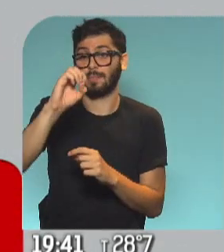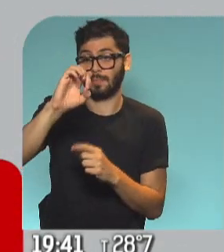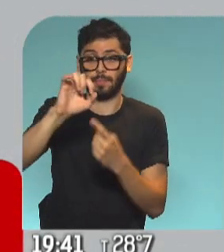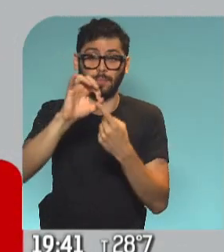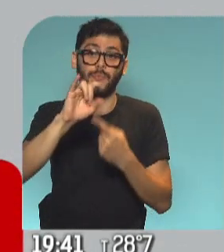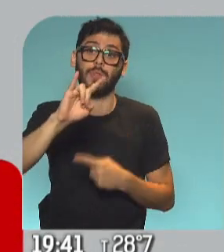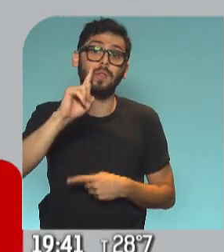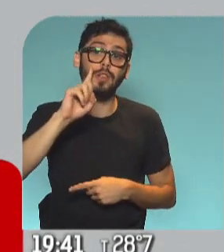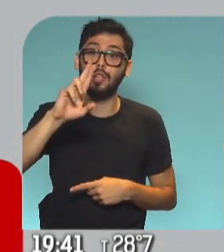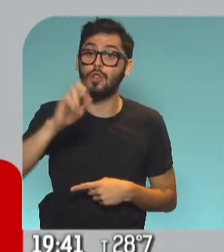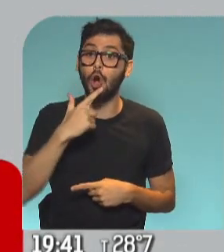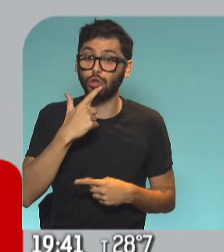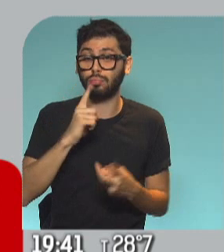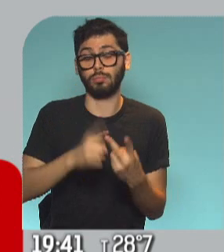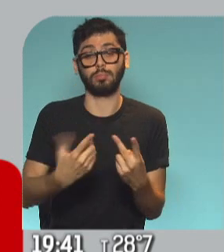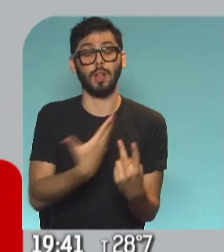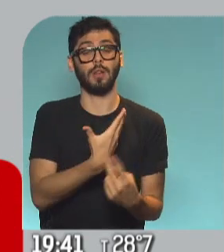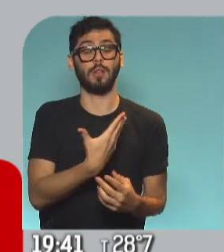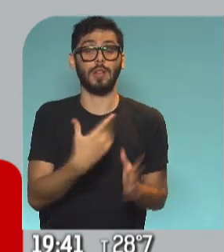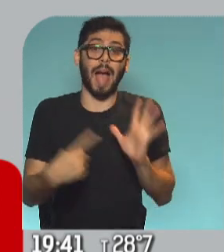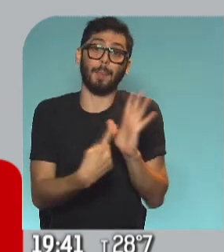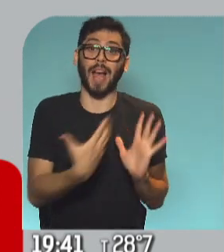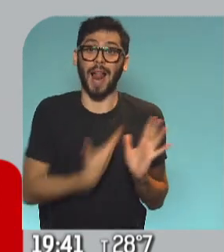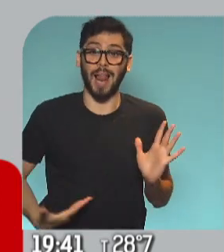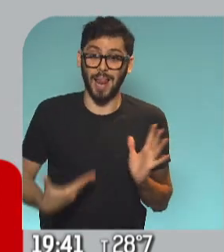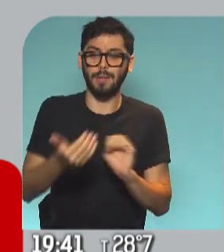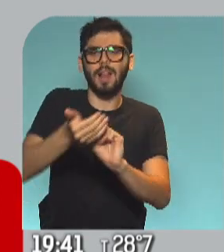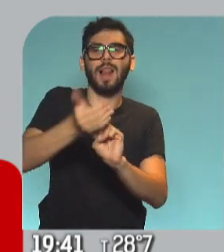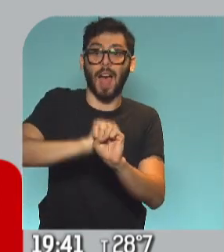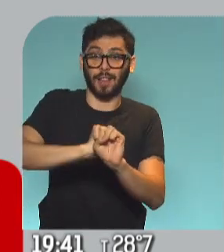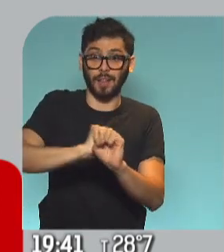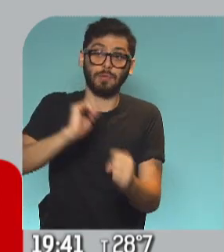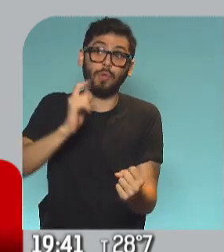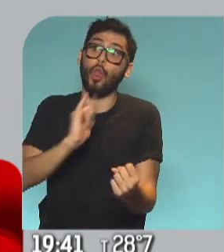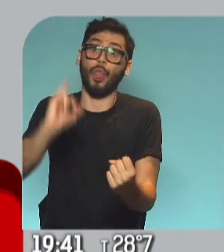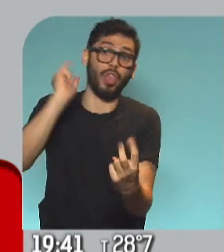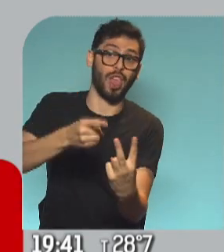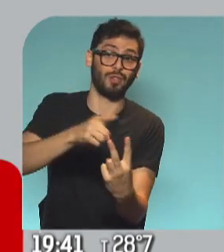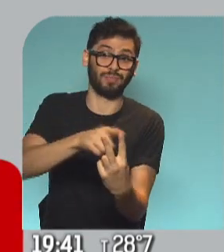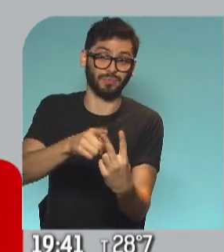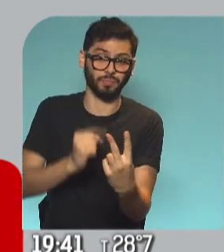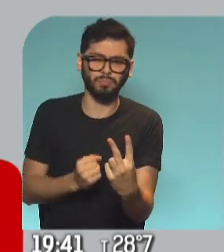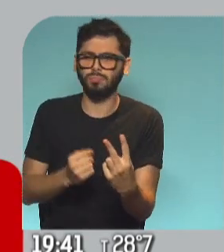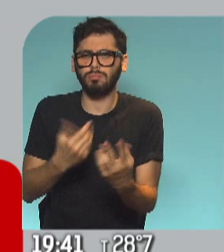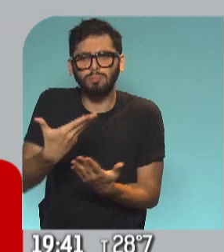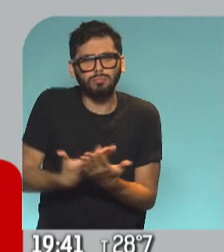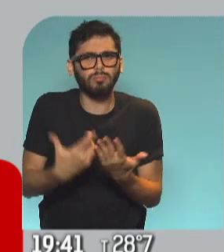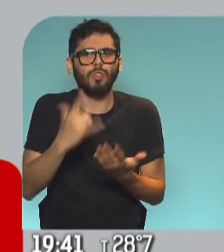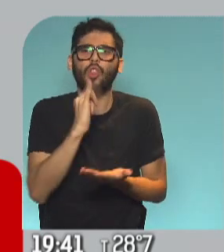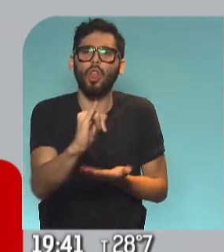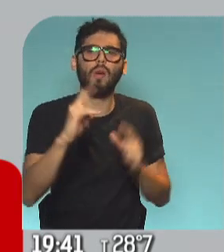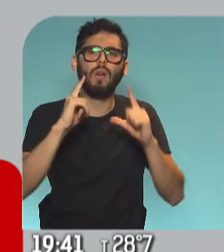jefe de gobierno porteño, Horacio Rodríguez Larreta. ¿Qué es lo que están reclamando? Los